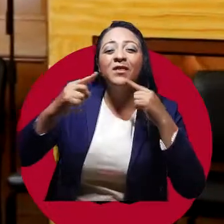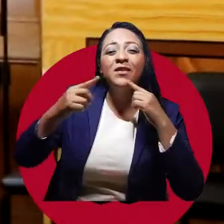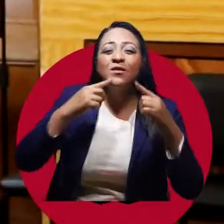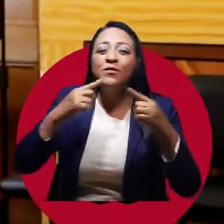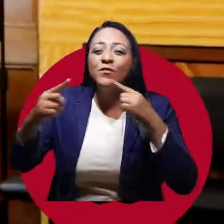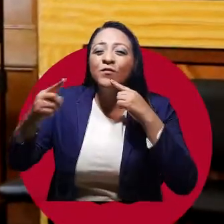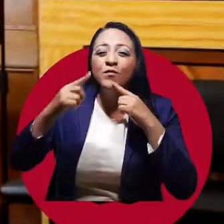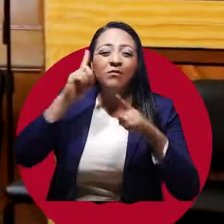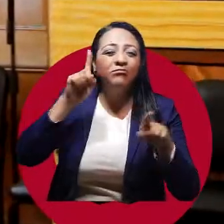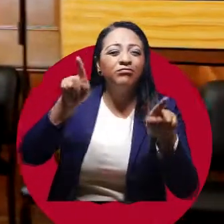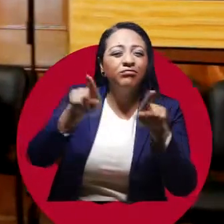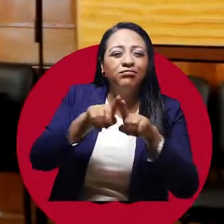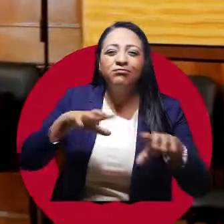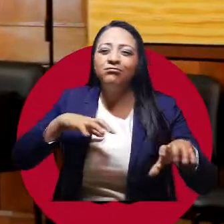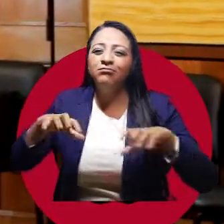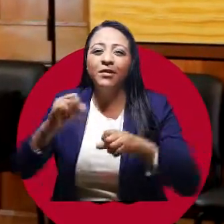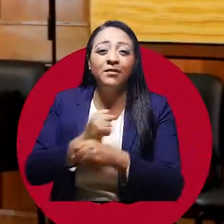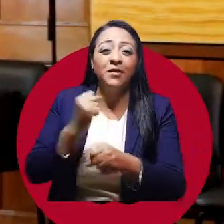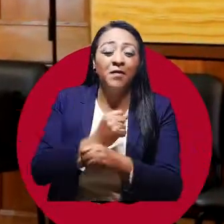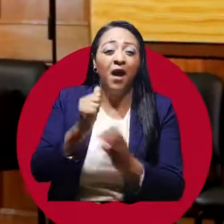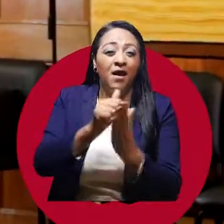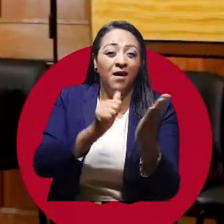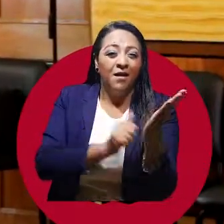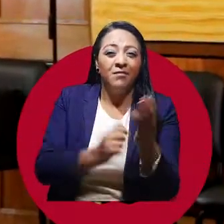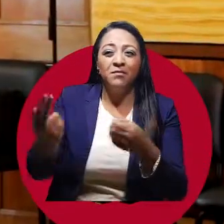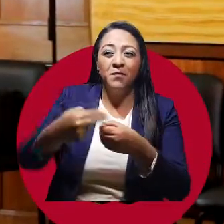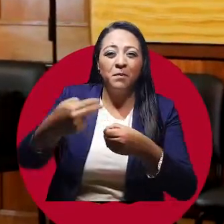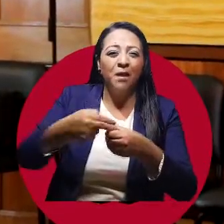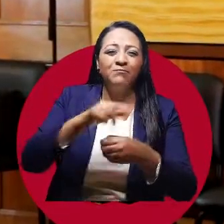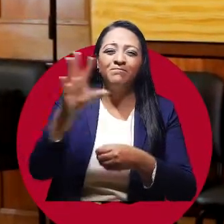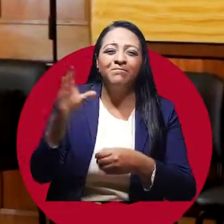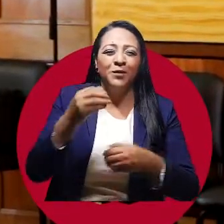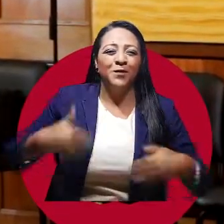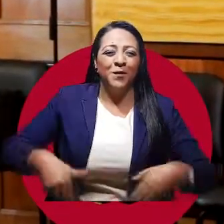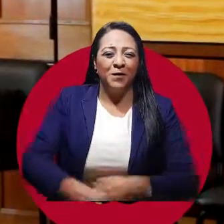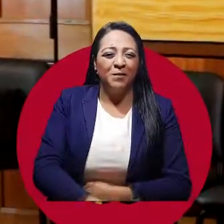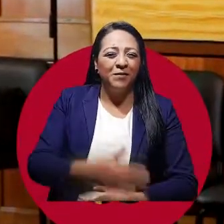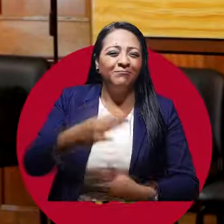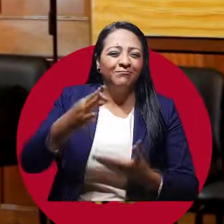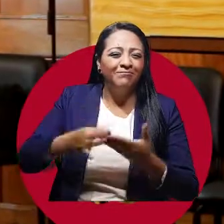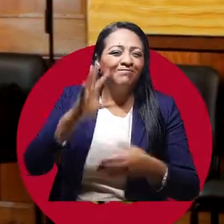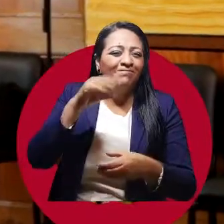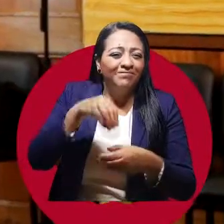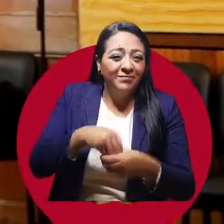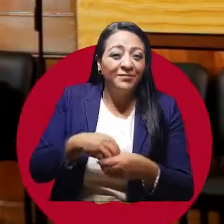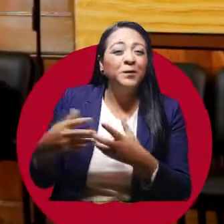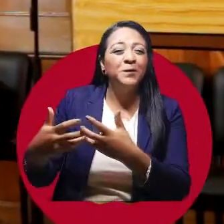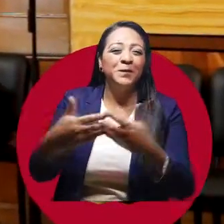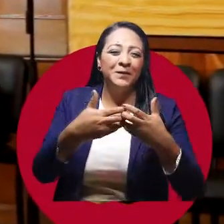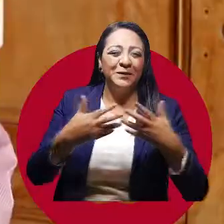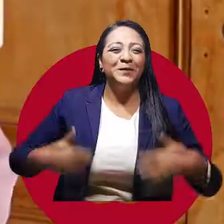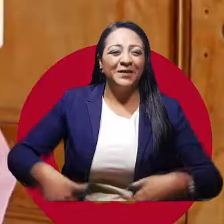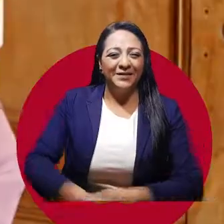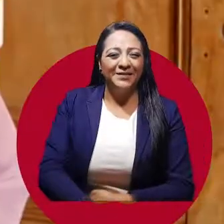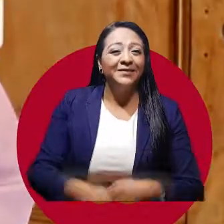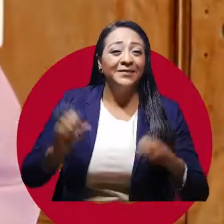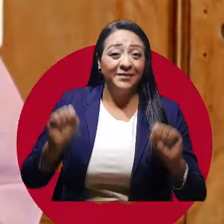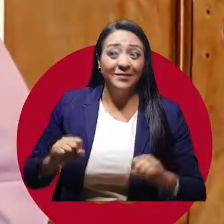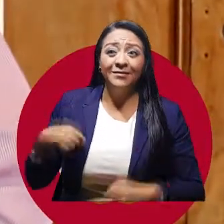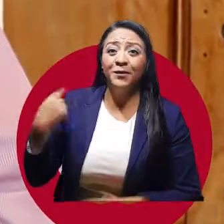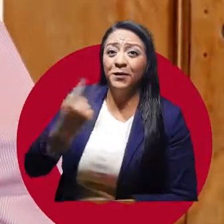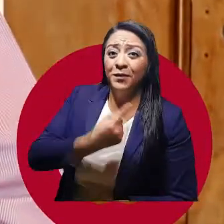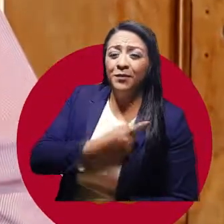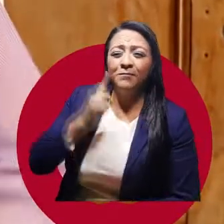para coordinar y trabajar en una agenda participativa con todos los sectores del cantón y retomar de esta manera la unidad de Otavalo. Eso es lo que